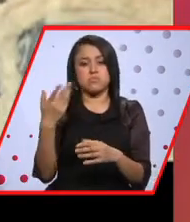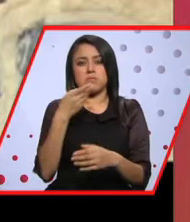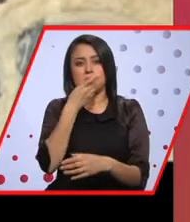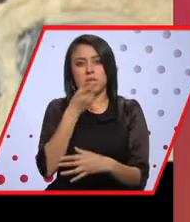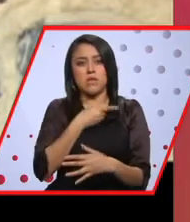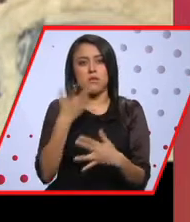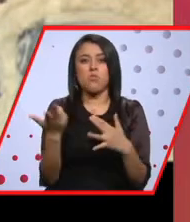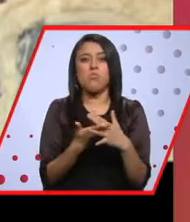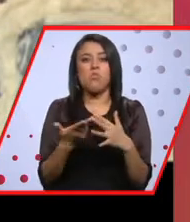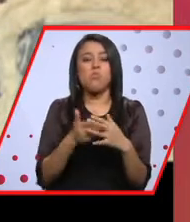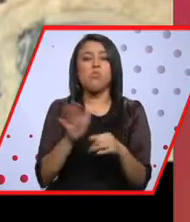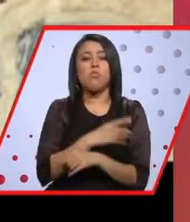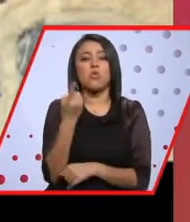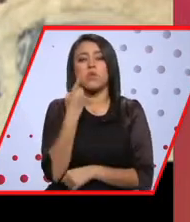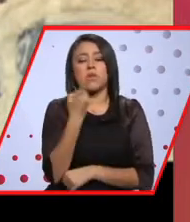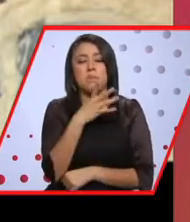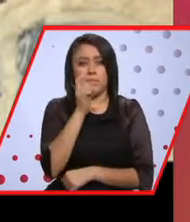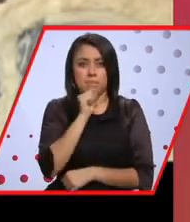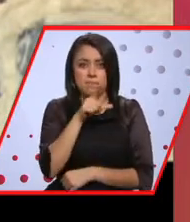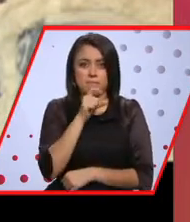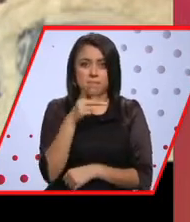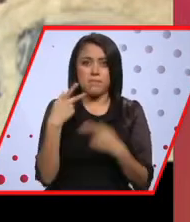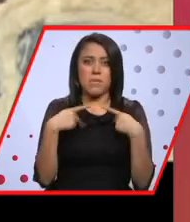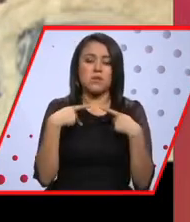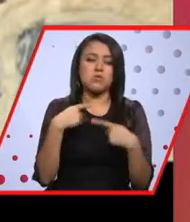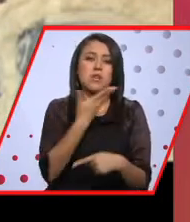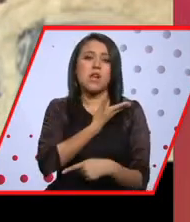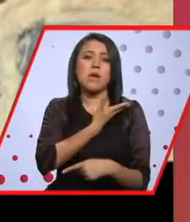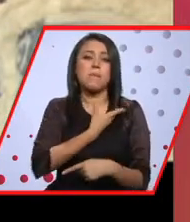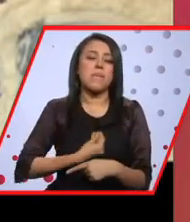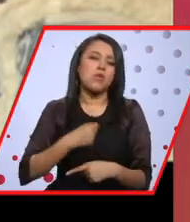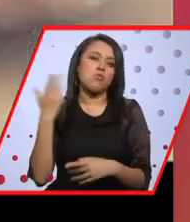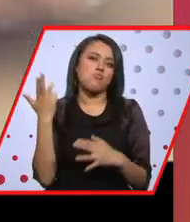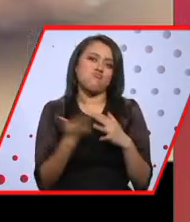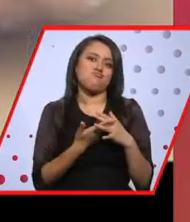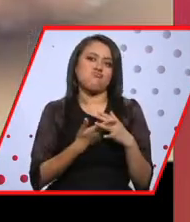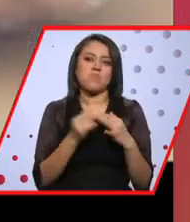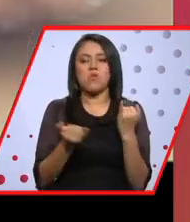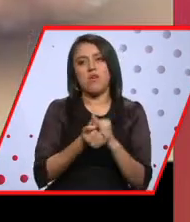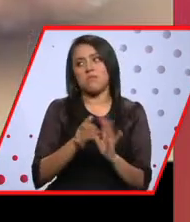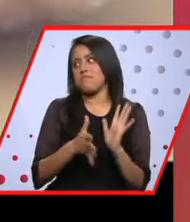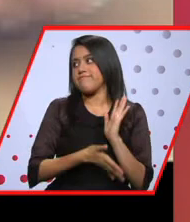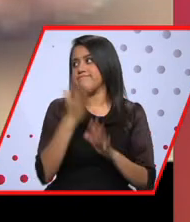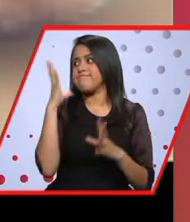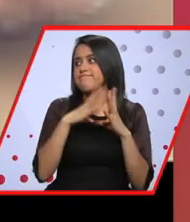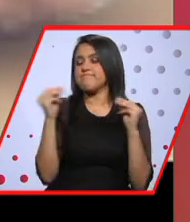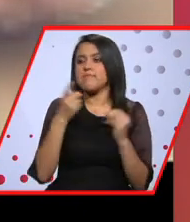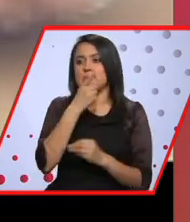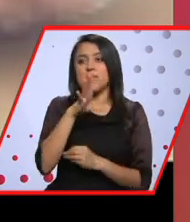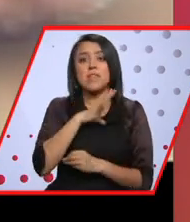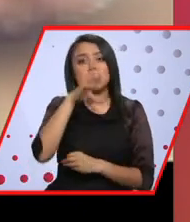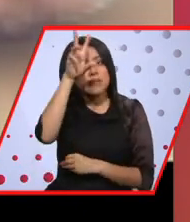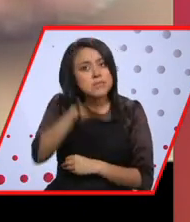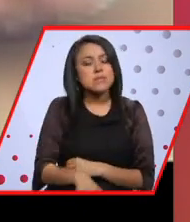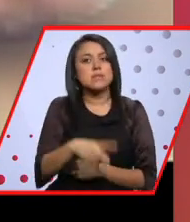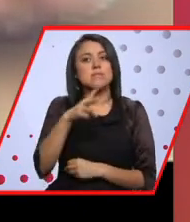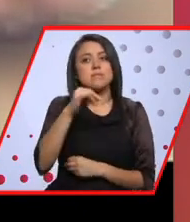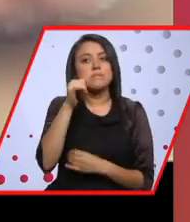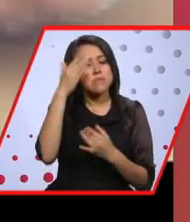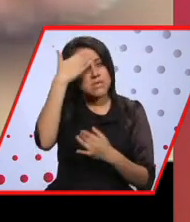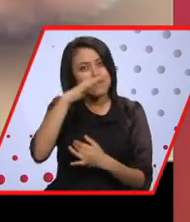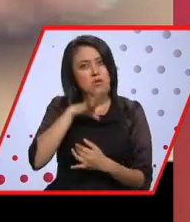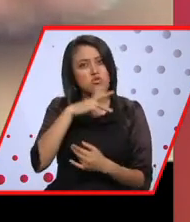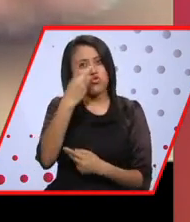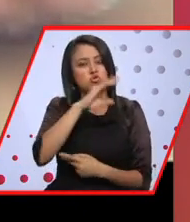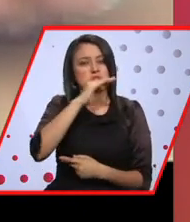es el mismo tipo que mató a mi hijo y está prófugo. Incluso ella asegura que por lo menos él estuvo involucrado en